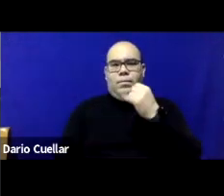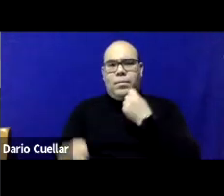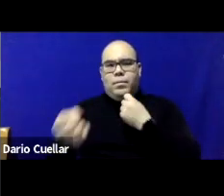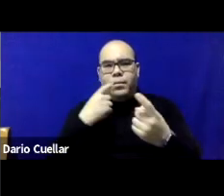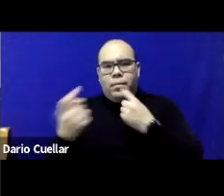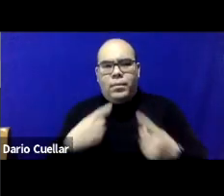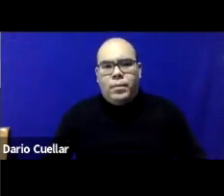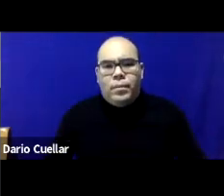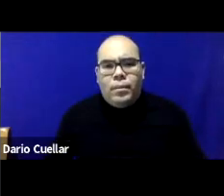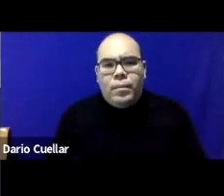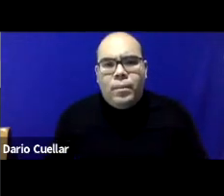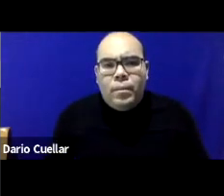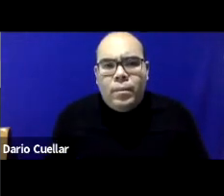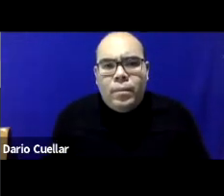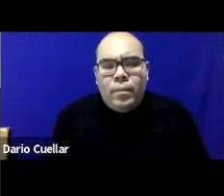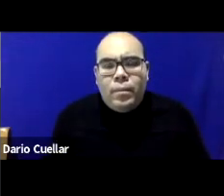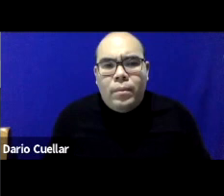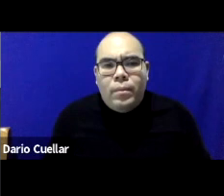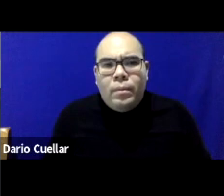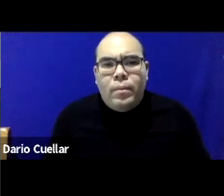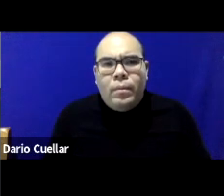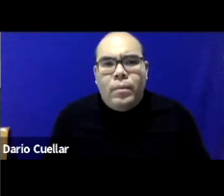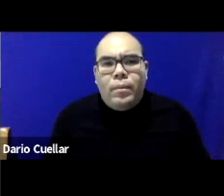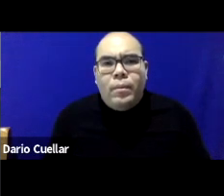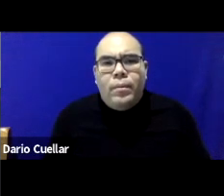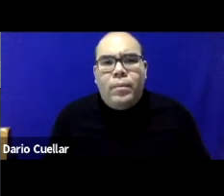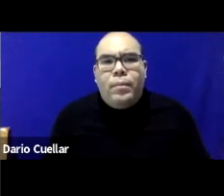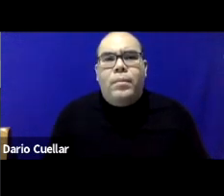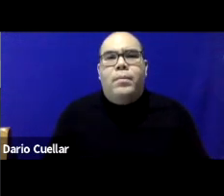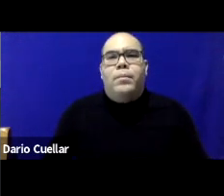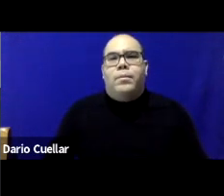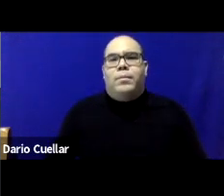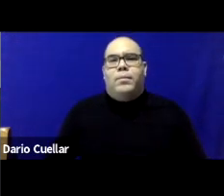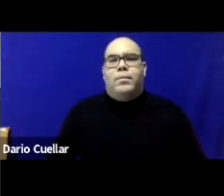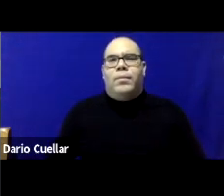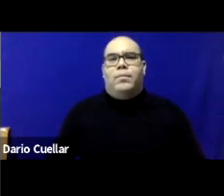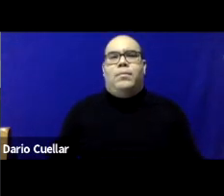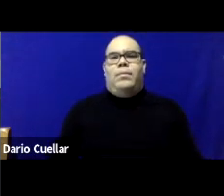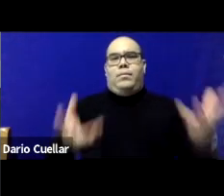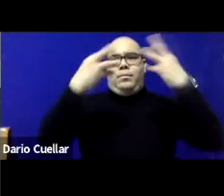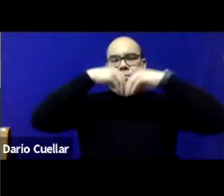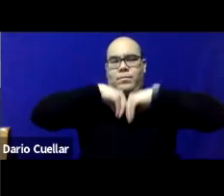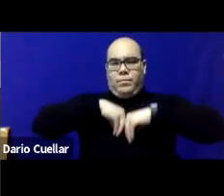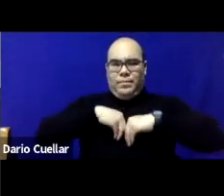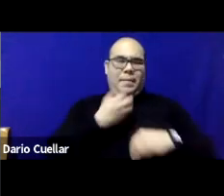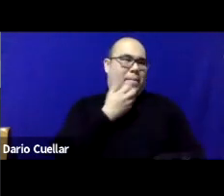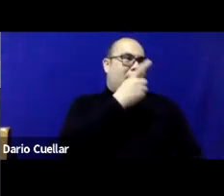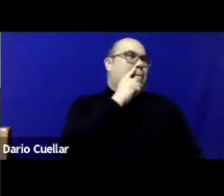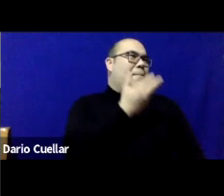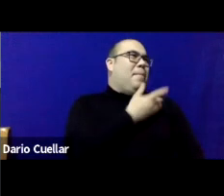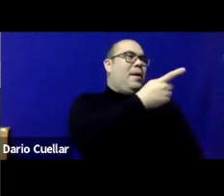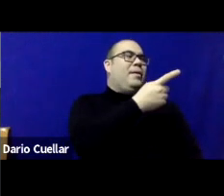quieras. La última es, dicen, si no se logra interiorizar en los padres el ABA, ¿no sería